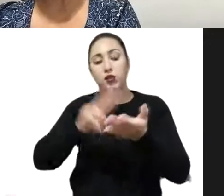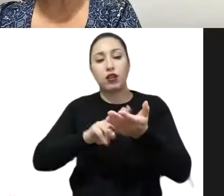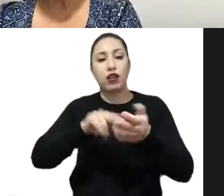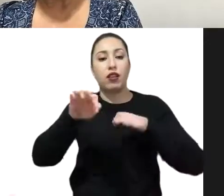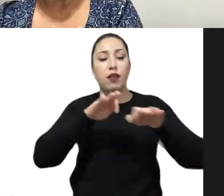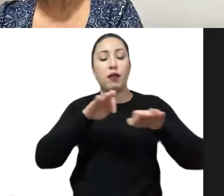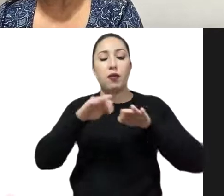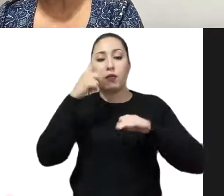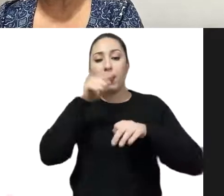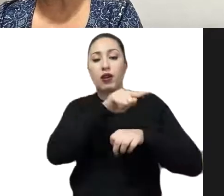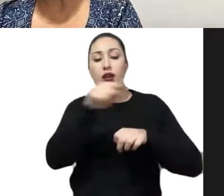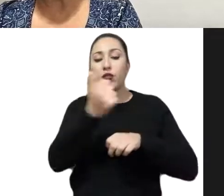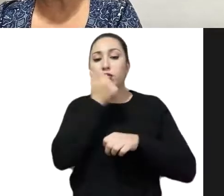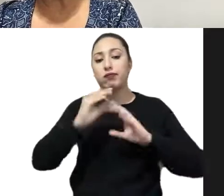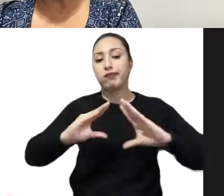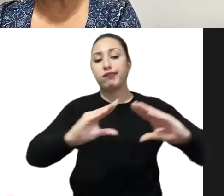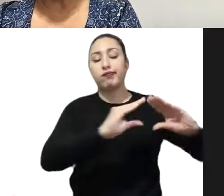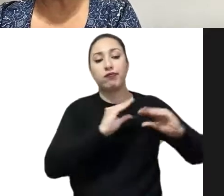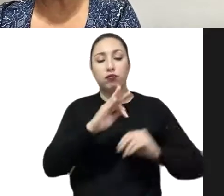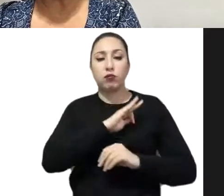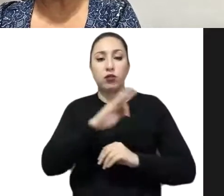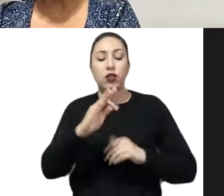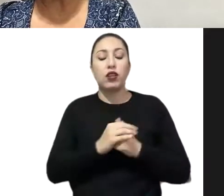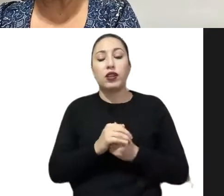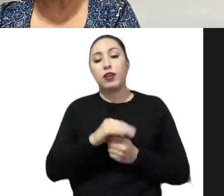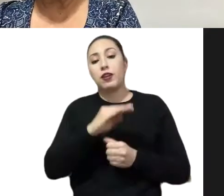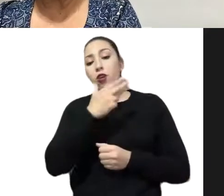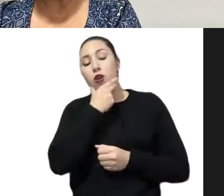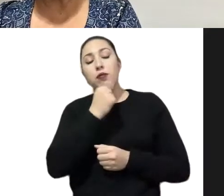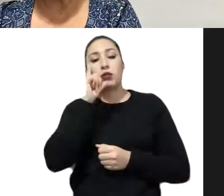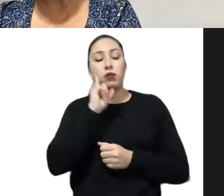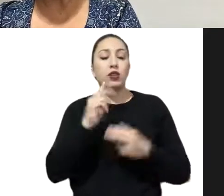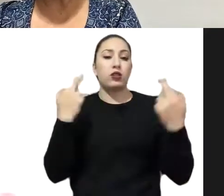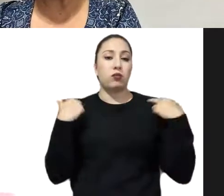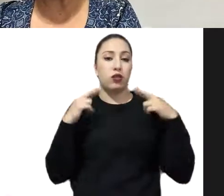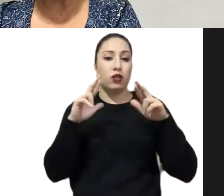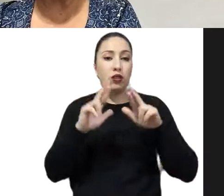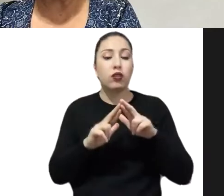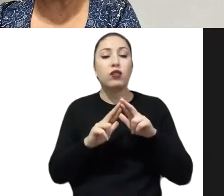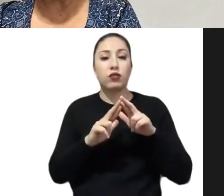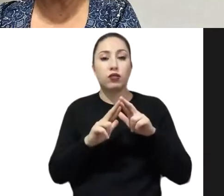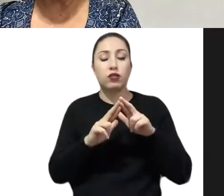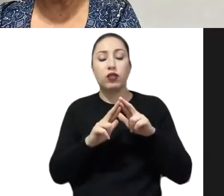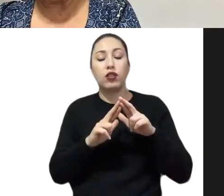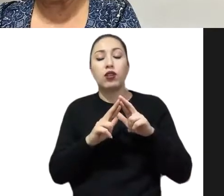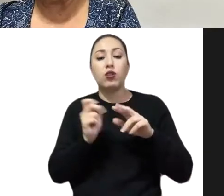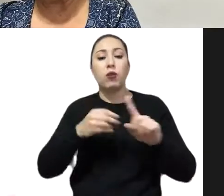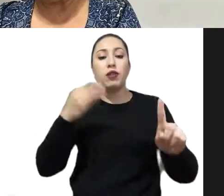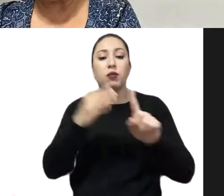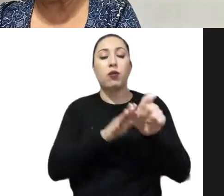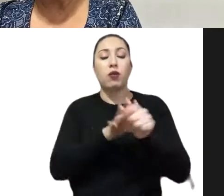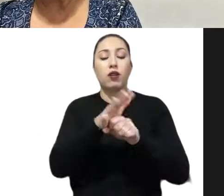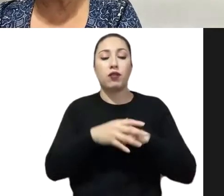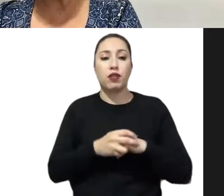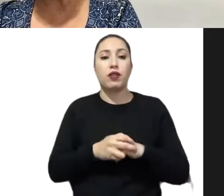social. La revalorización de las maestras y maestros persigue los siguientes fines.